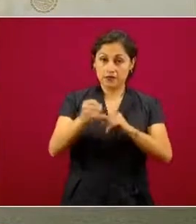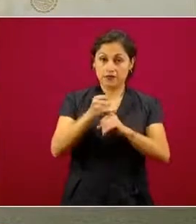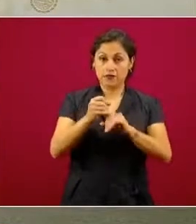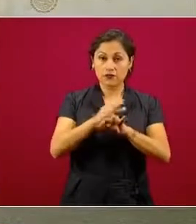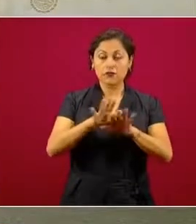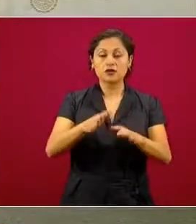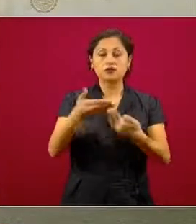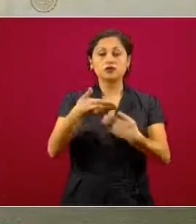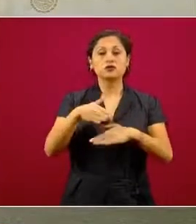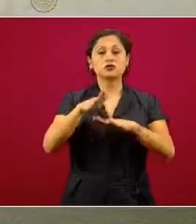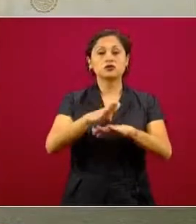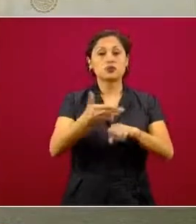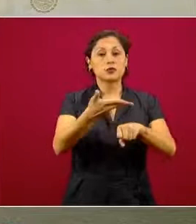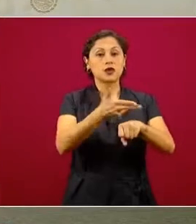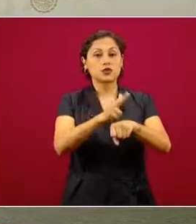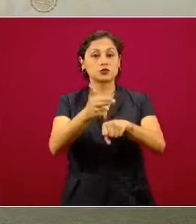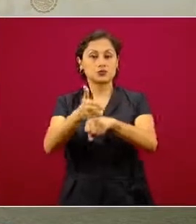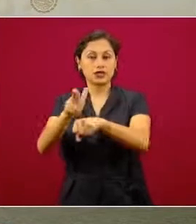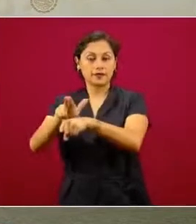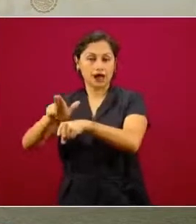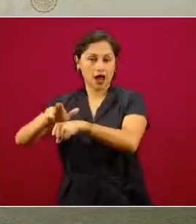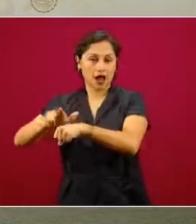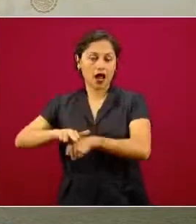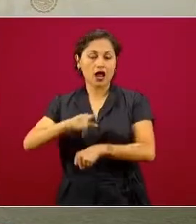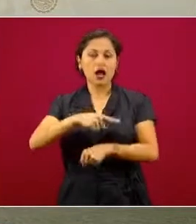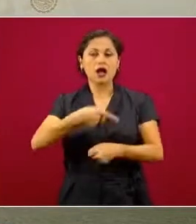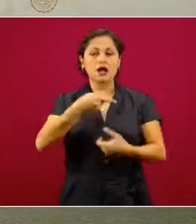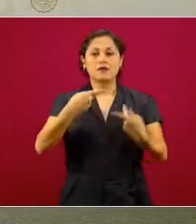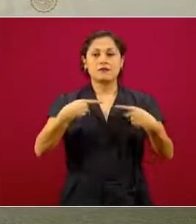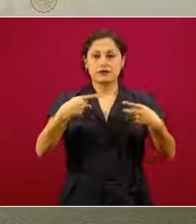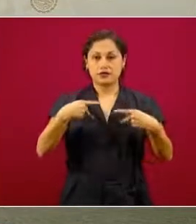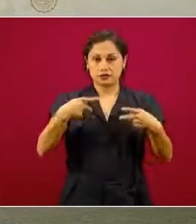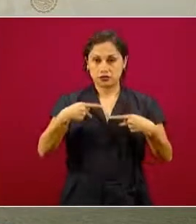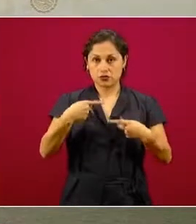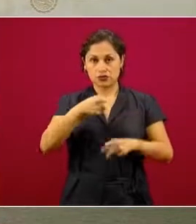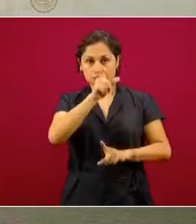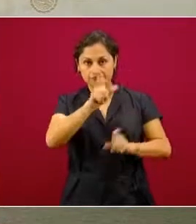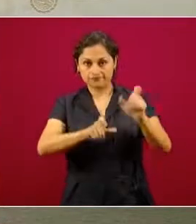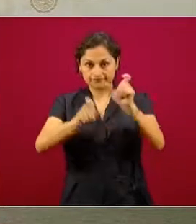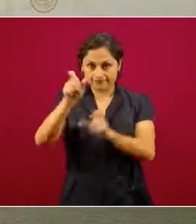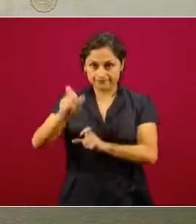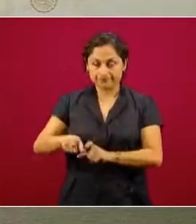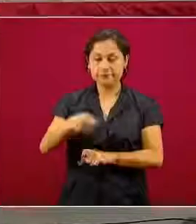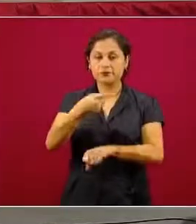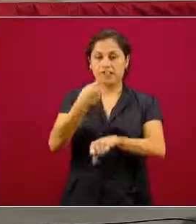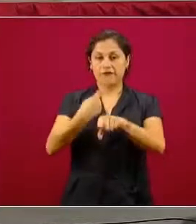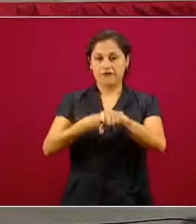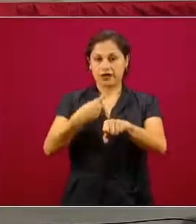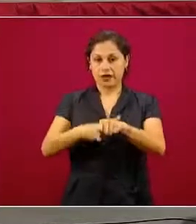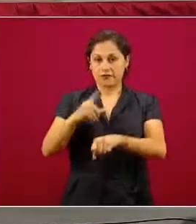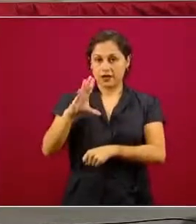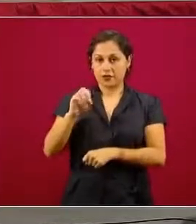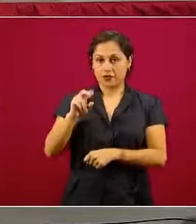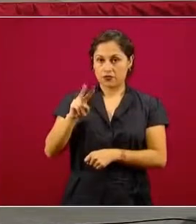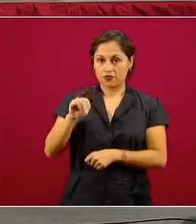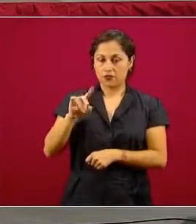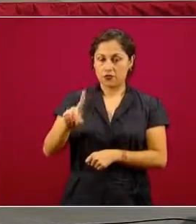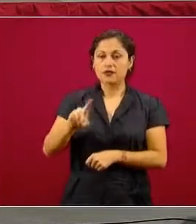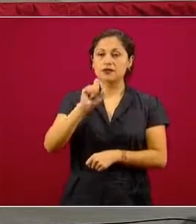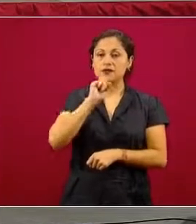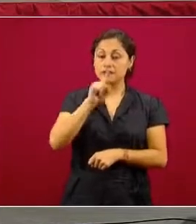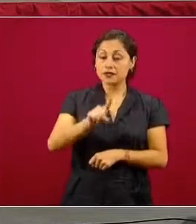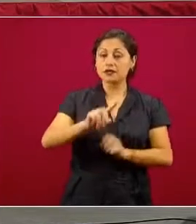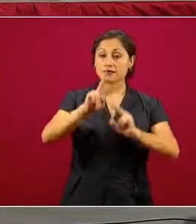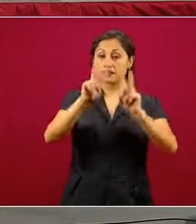demográficas y clínicas de las personas que han estado afectadas por COVID y también las personas que lamentablemente